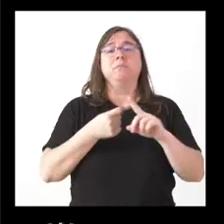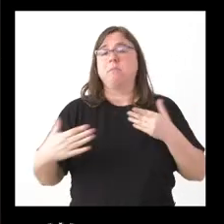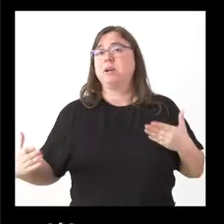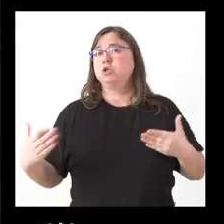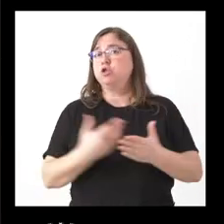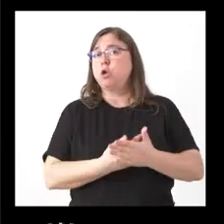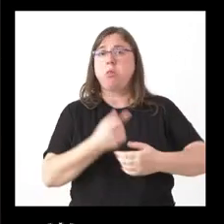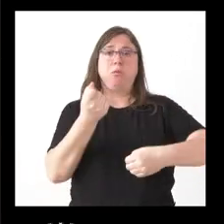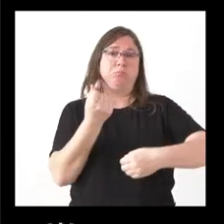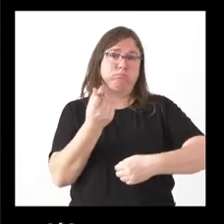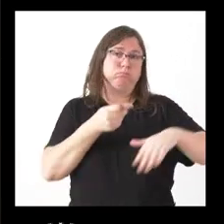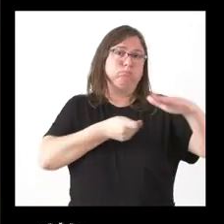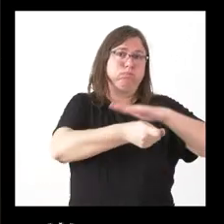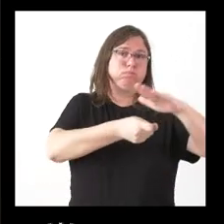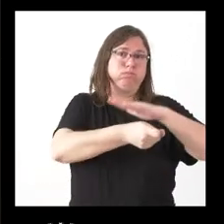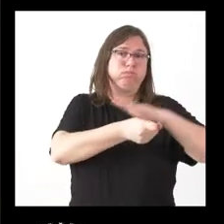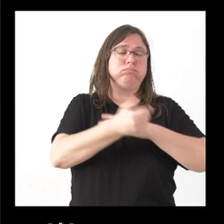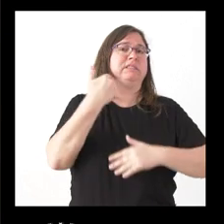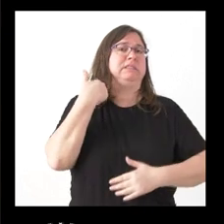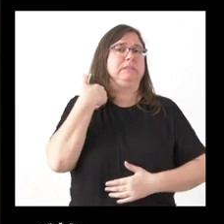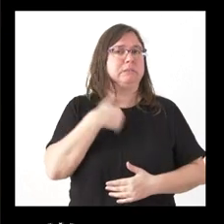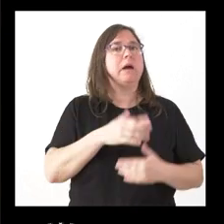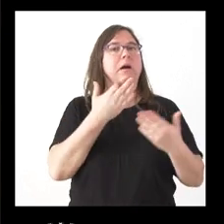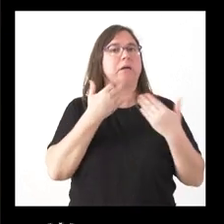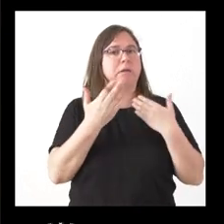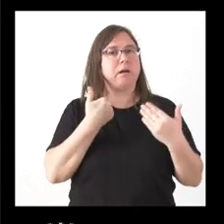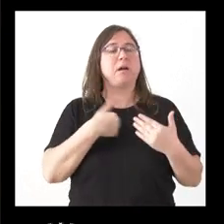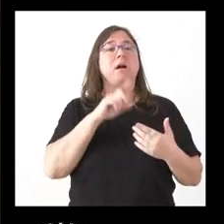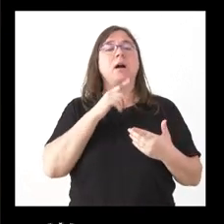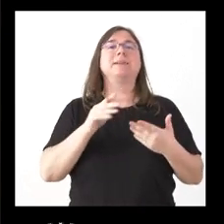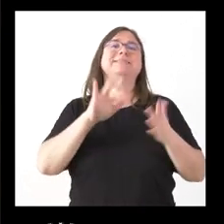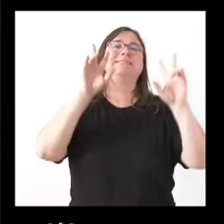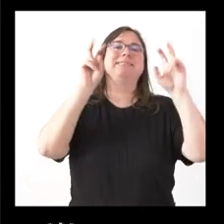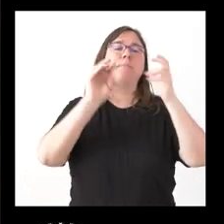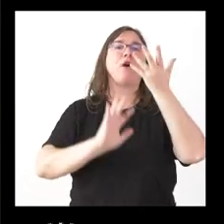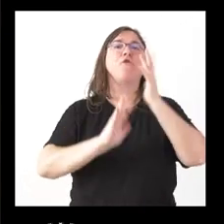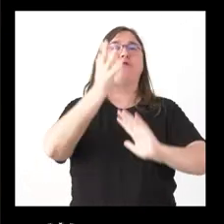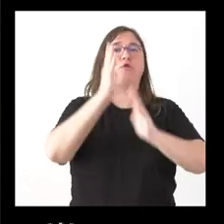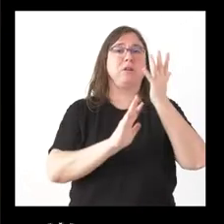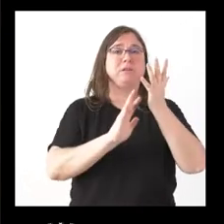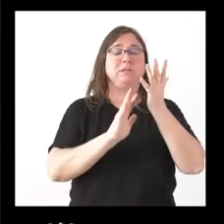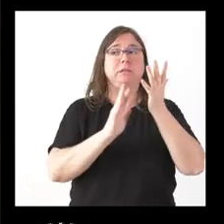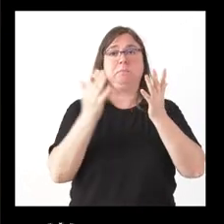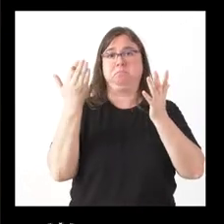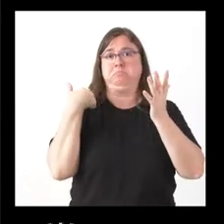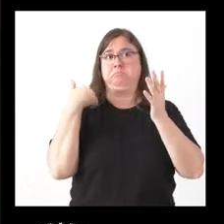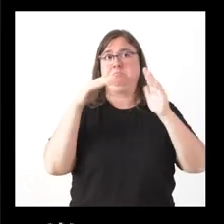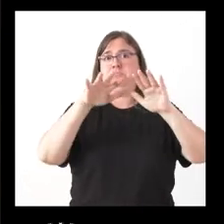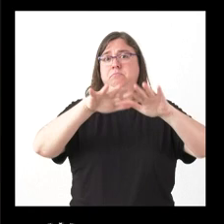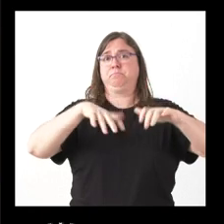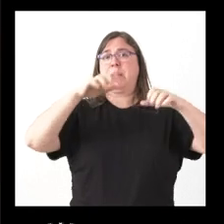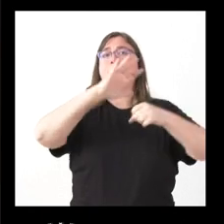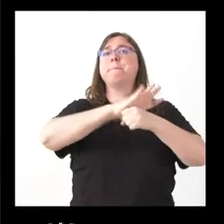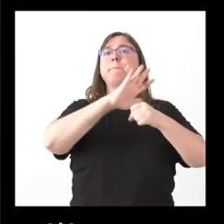que bueno yo las he comentado en la interpelación de soluciones forestales que se produjo el pleno de las Cortes el pasado martes